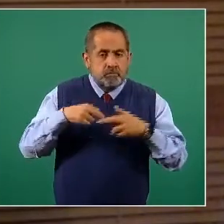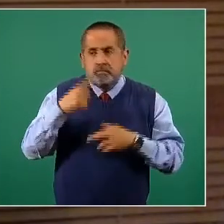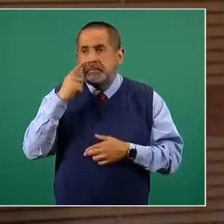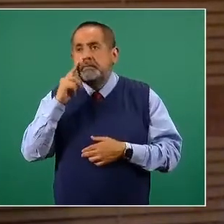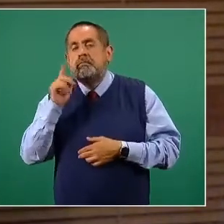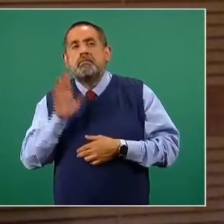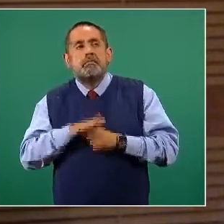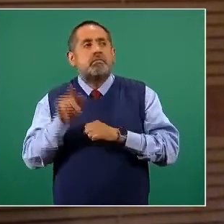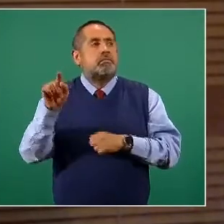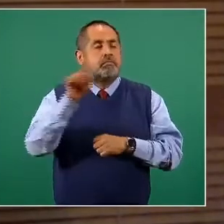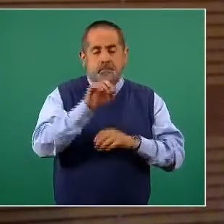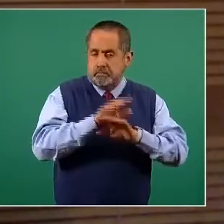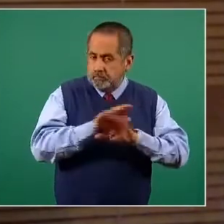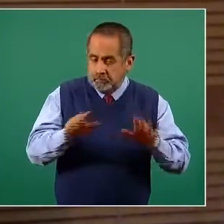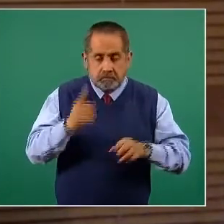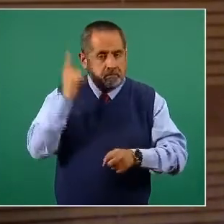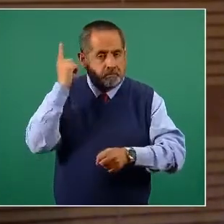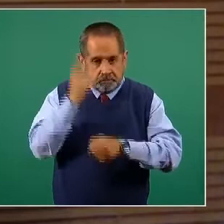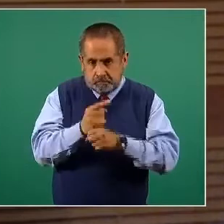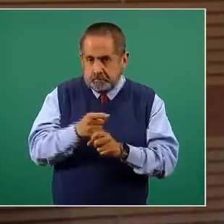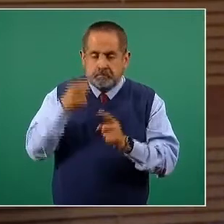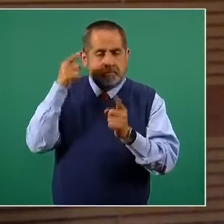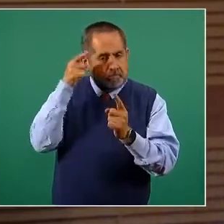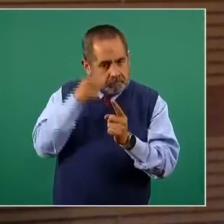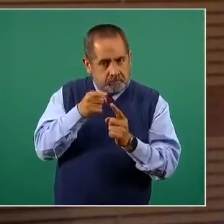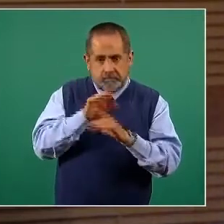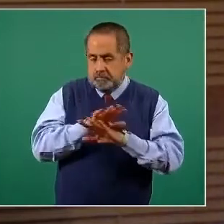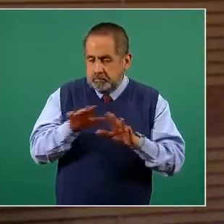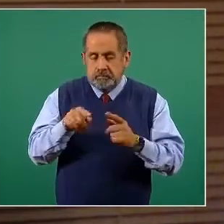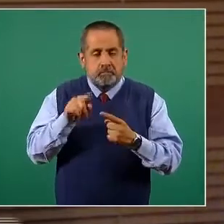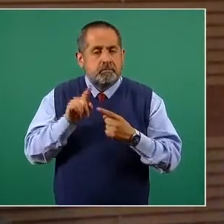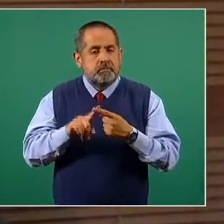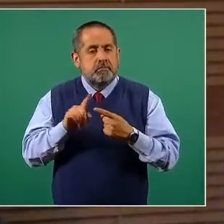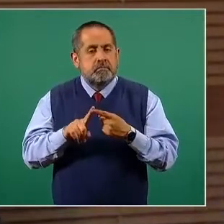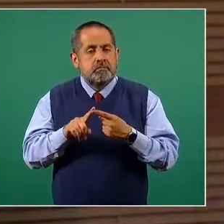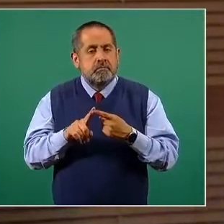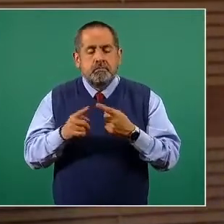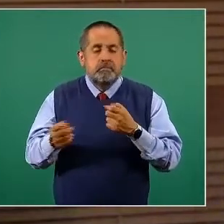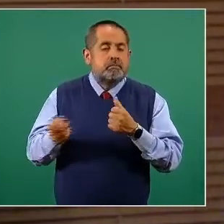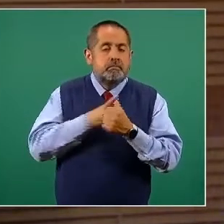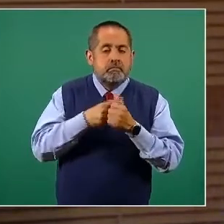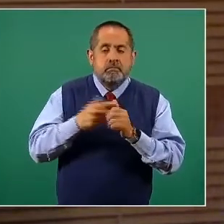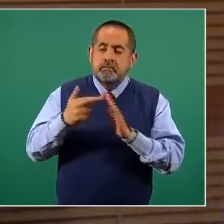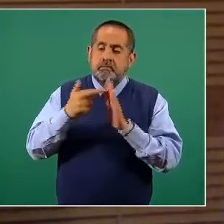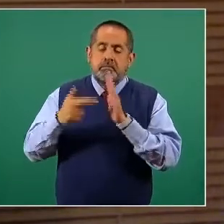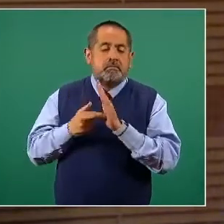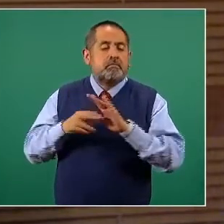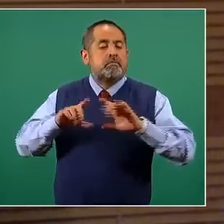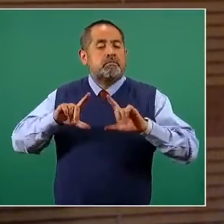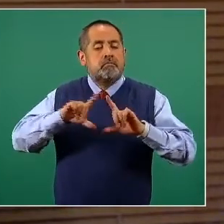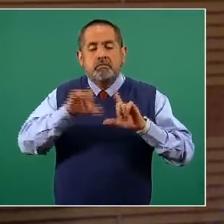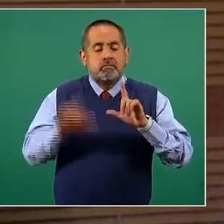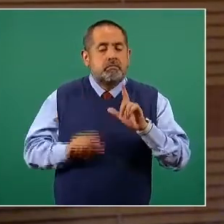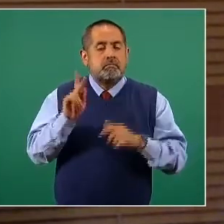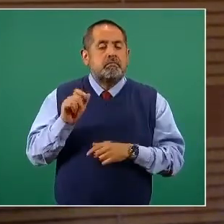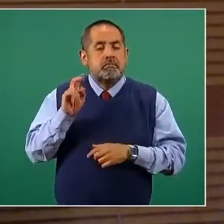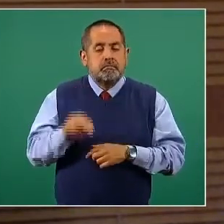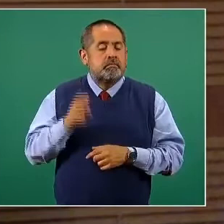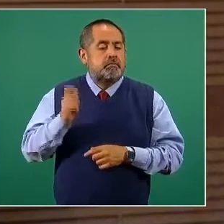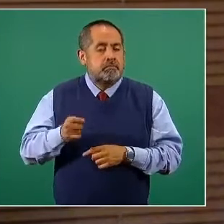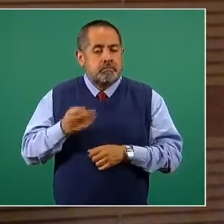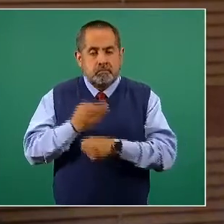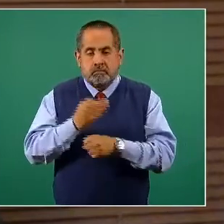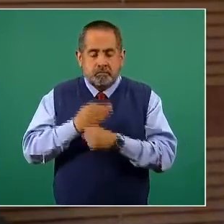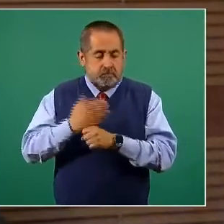recordar que la prioridad que se ha marcado desde el documento rector de la política nacional, el